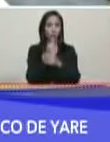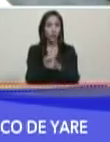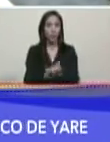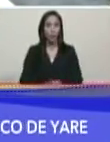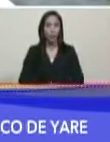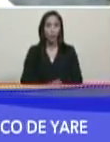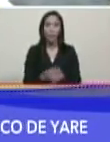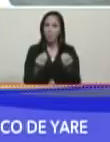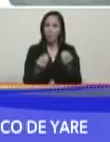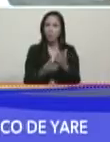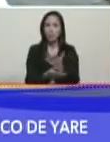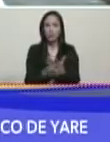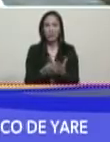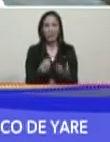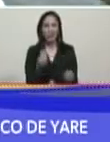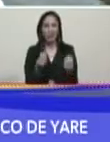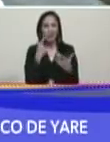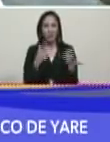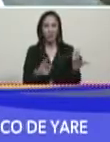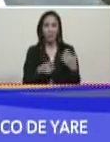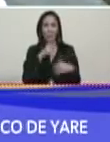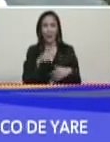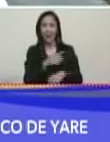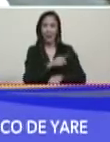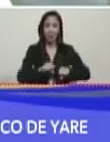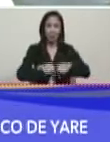conseguimos muchas fallas, tanto mecánicas,